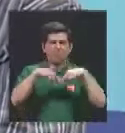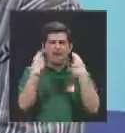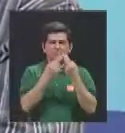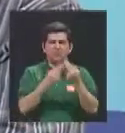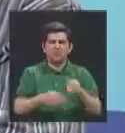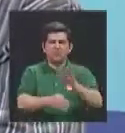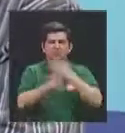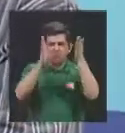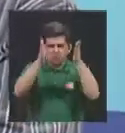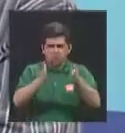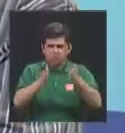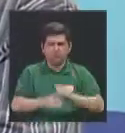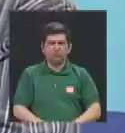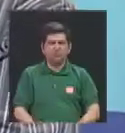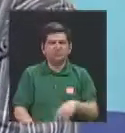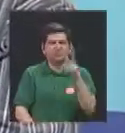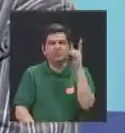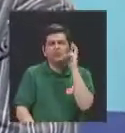do con décimas.